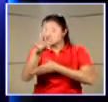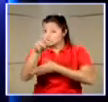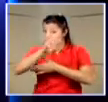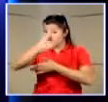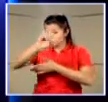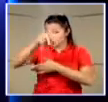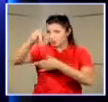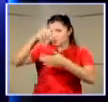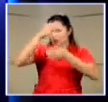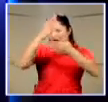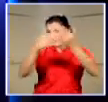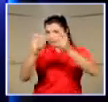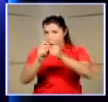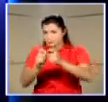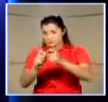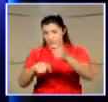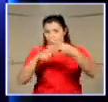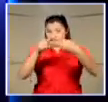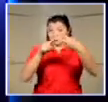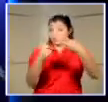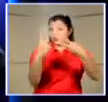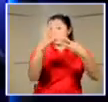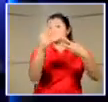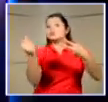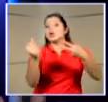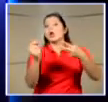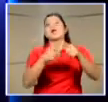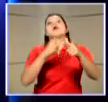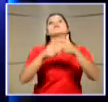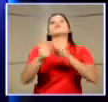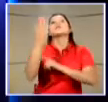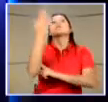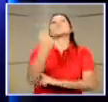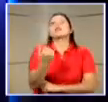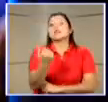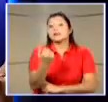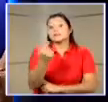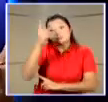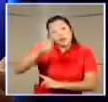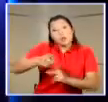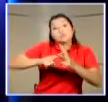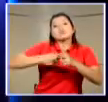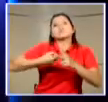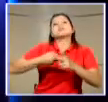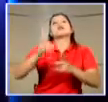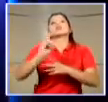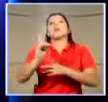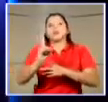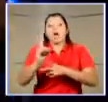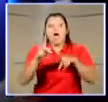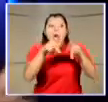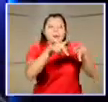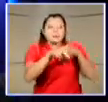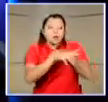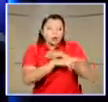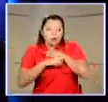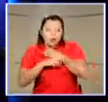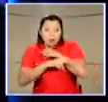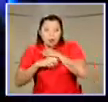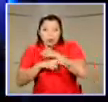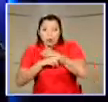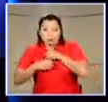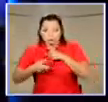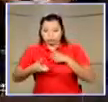Bruto. Entonces, ¿por qué no empezamos por los que más han acumulado, robando, beneficiándose de programas